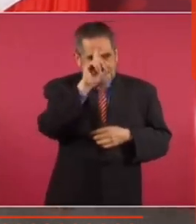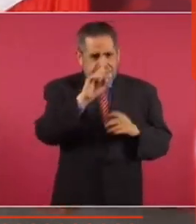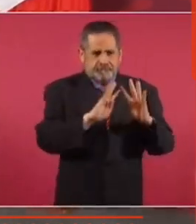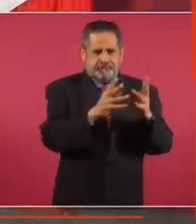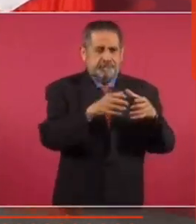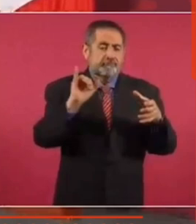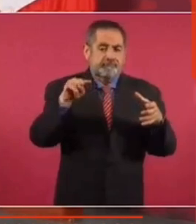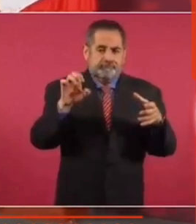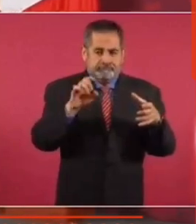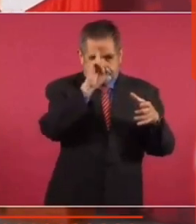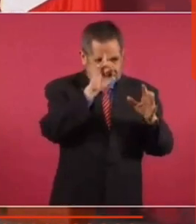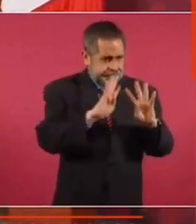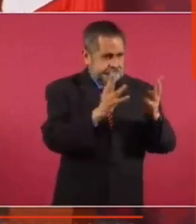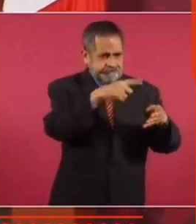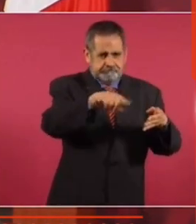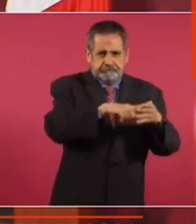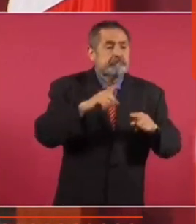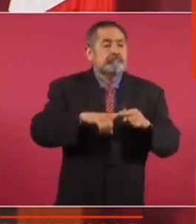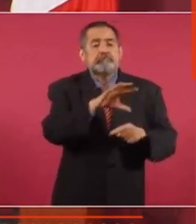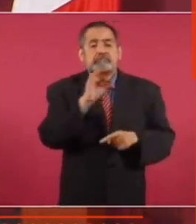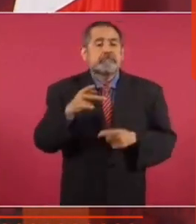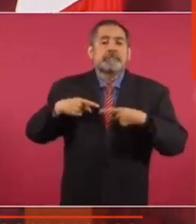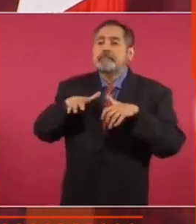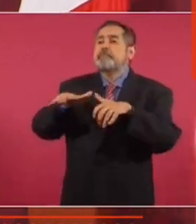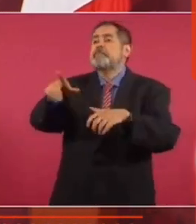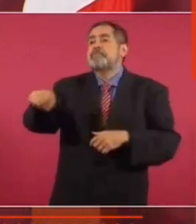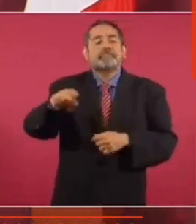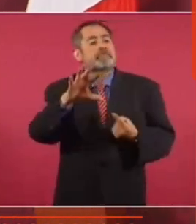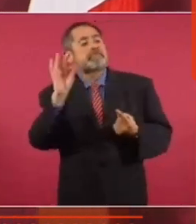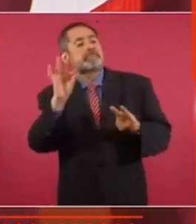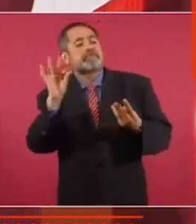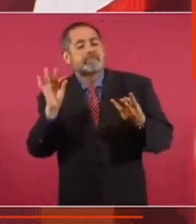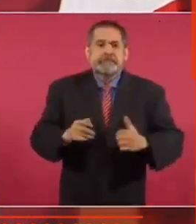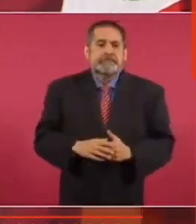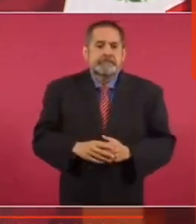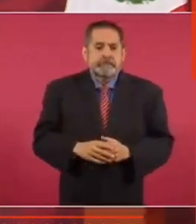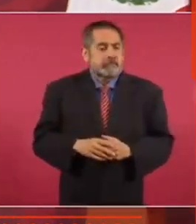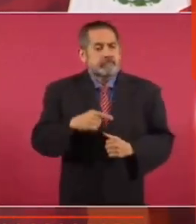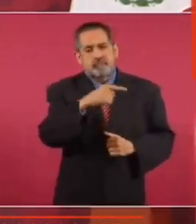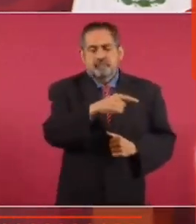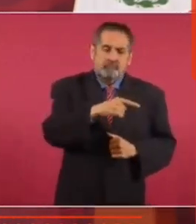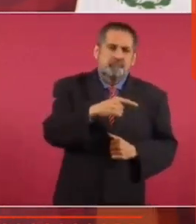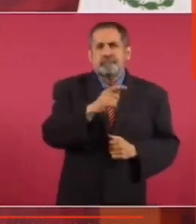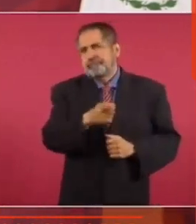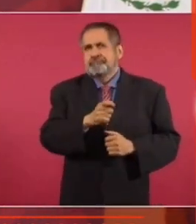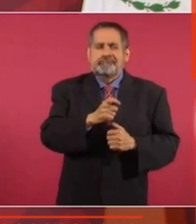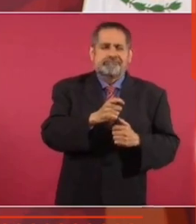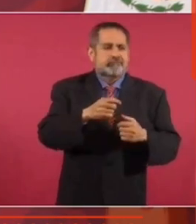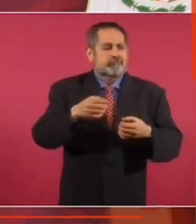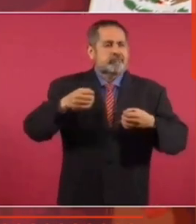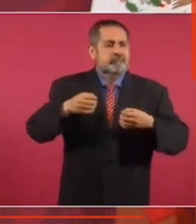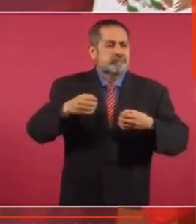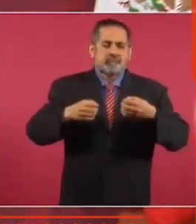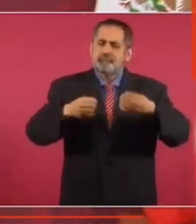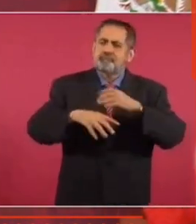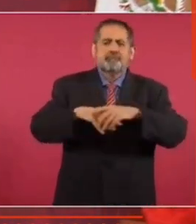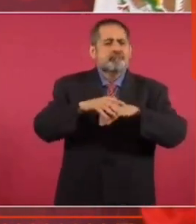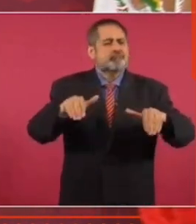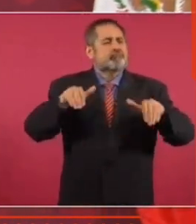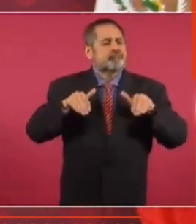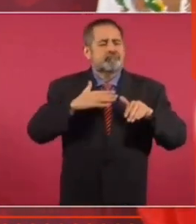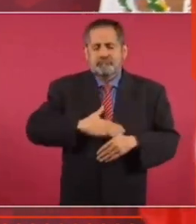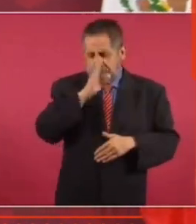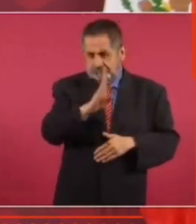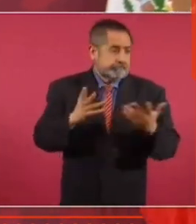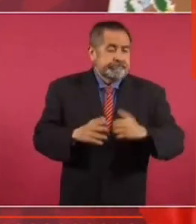INE, que los elija el pueblo, para que sean jueces imparciales, y